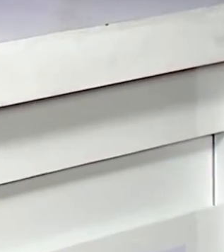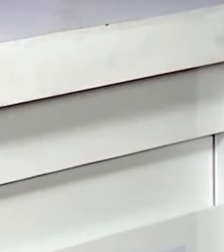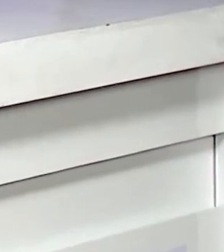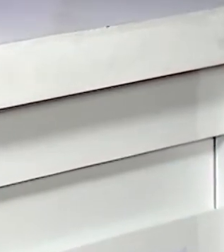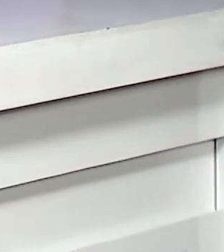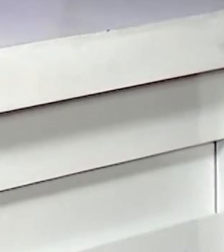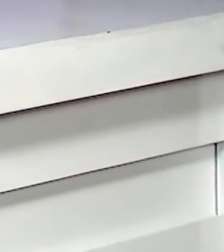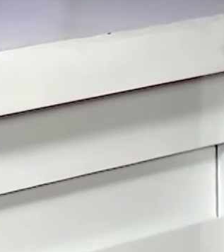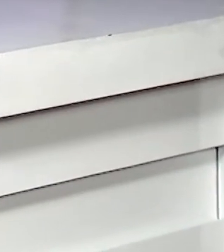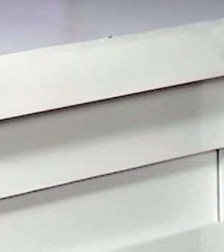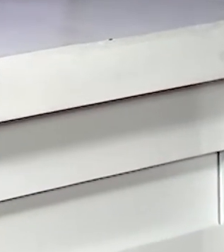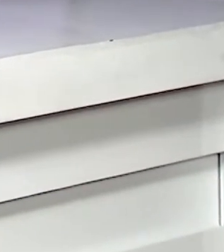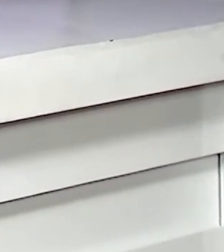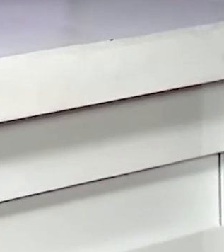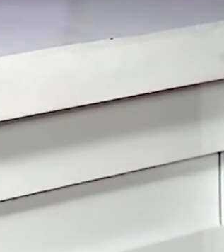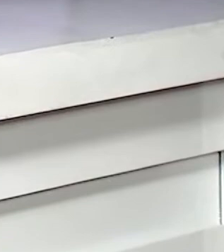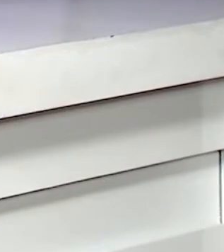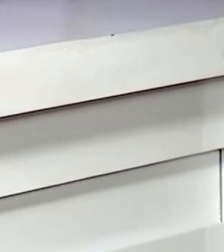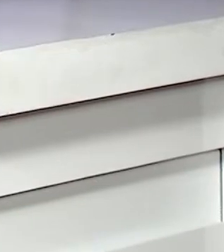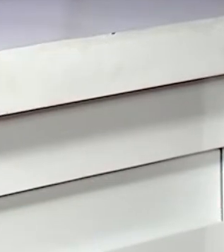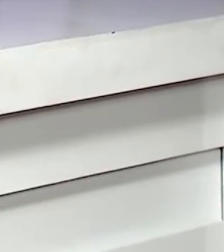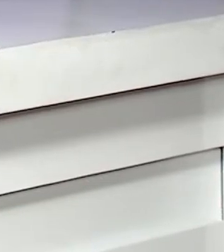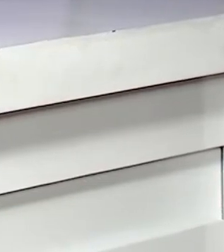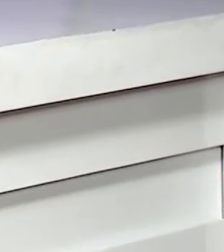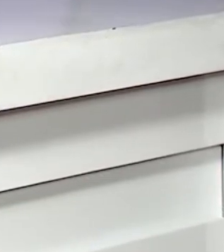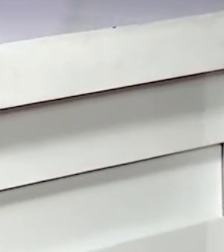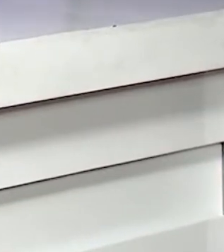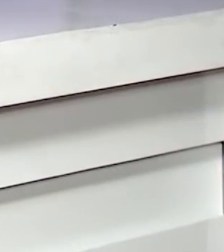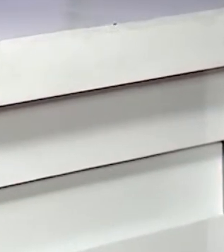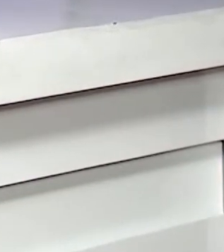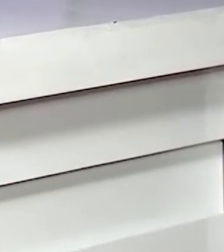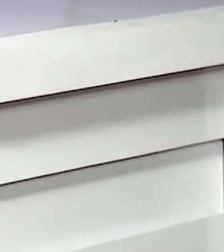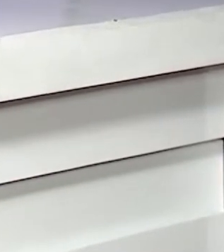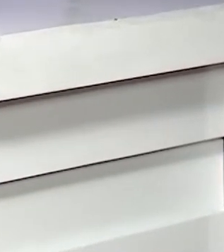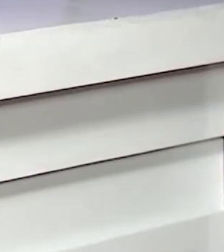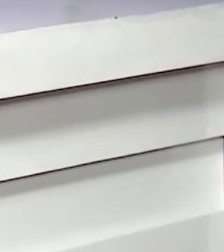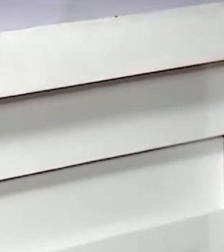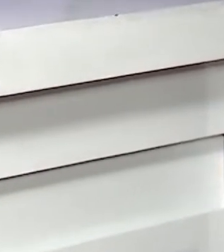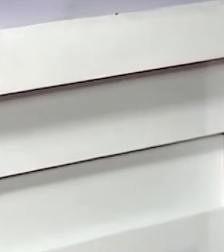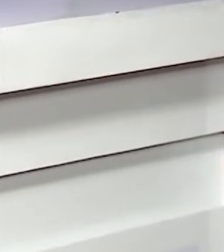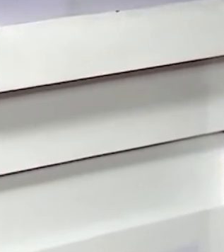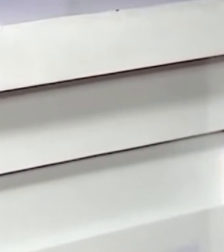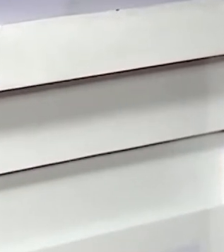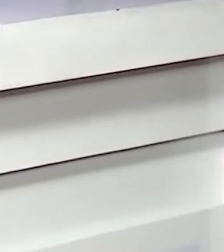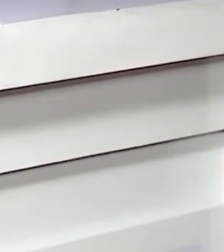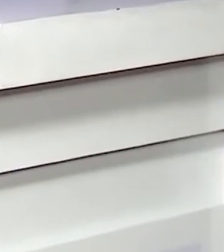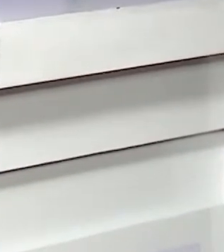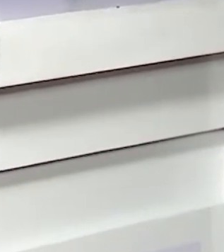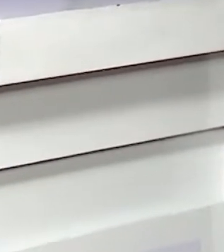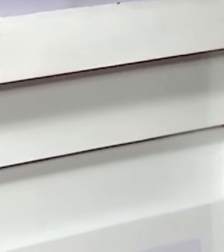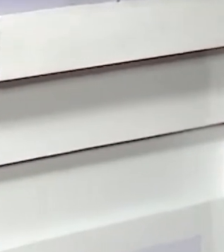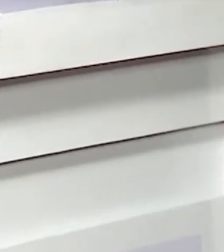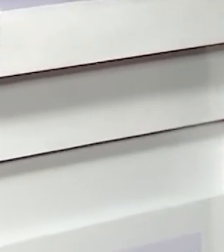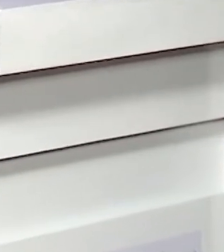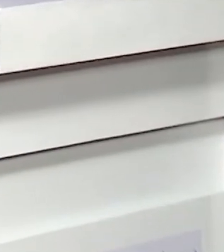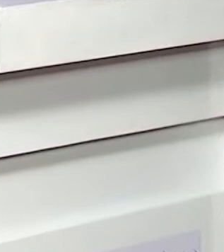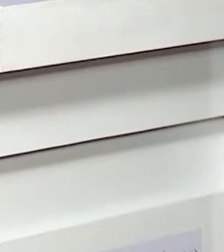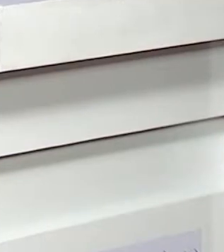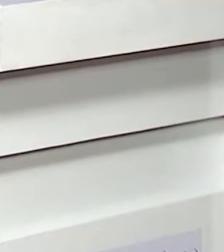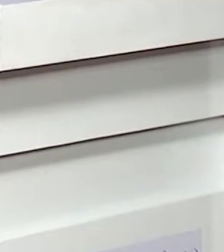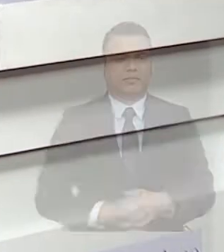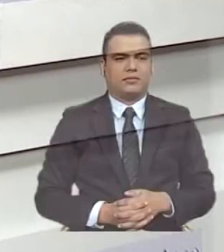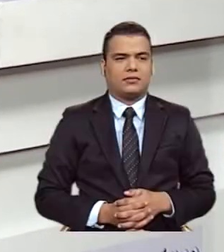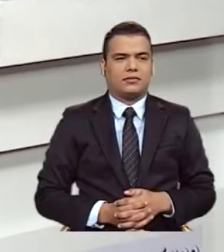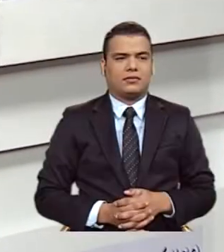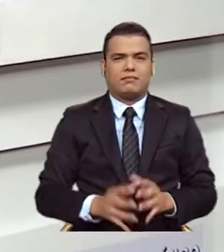colombiano, incluidas las deportivas. Mi querido Jaime Orlando Díaz, buenas noches. Rubén, hola, buena tarde, noche, ¿qué tal? A nuestros televidentes, la última